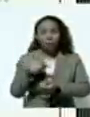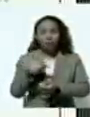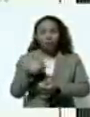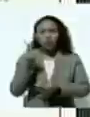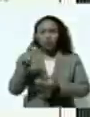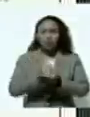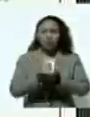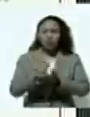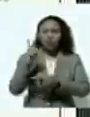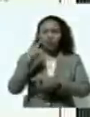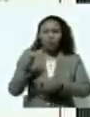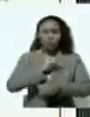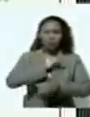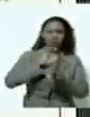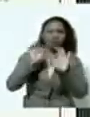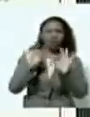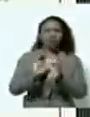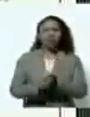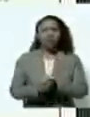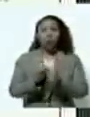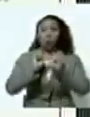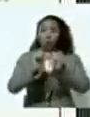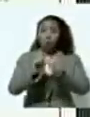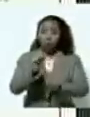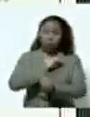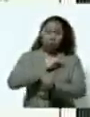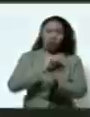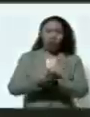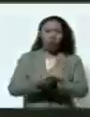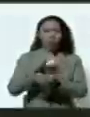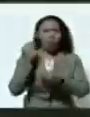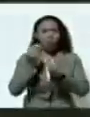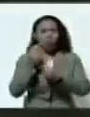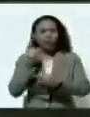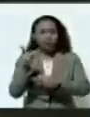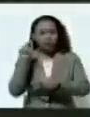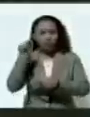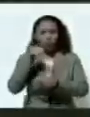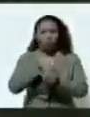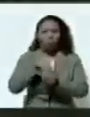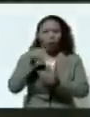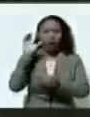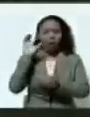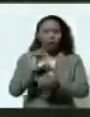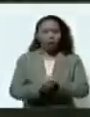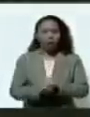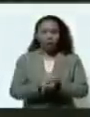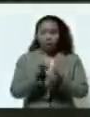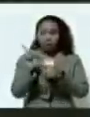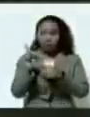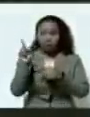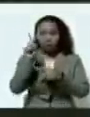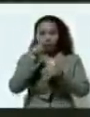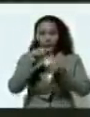seas paranoico, tranquilo. Sigues con la paranoia, como si estuvieras en Caracas. Eso encierra un